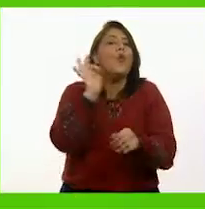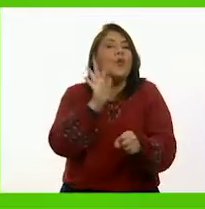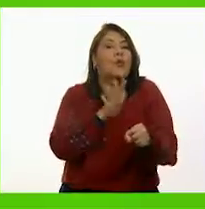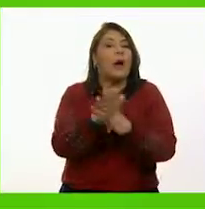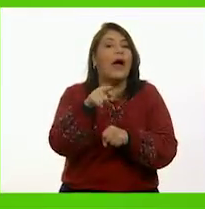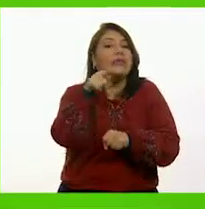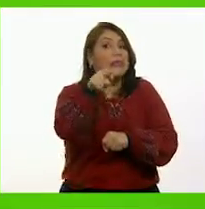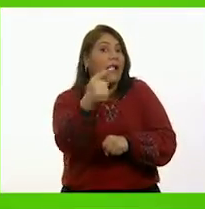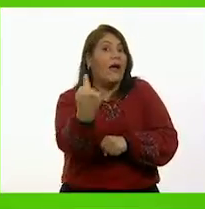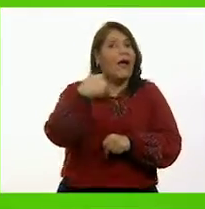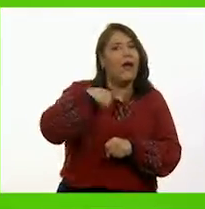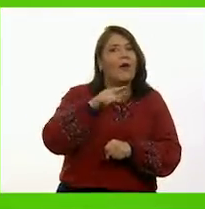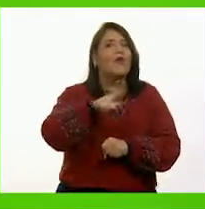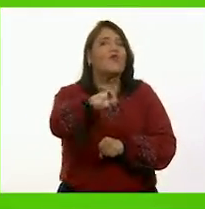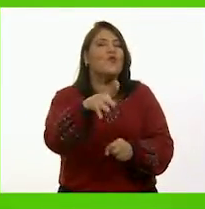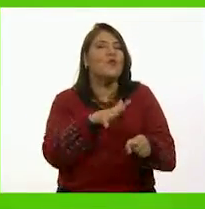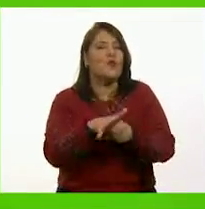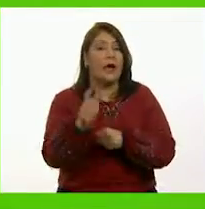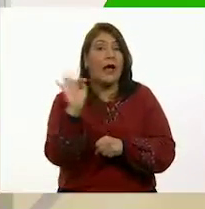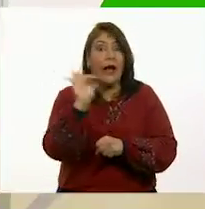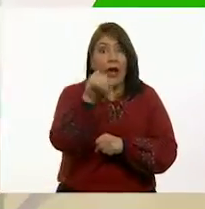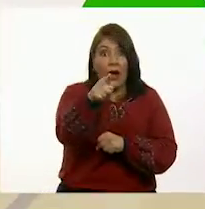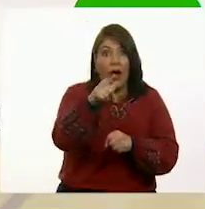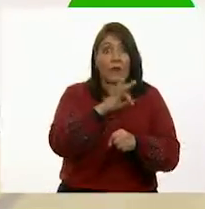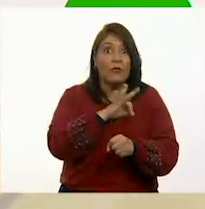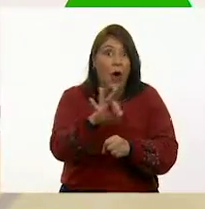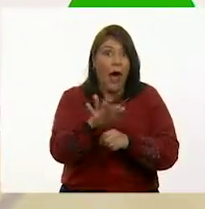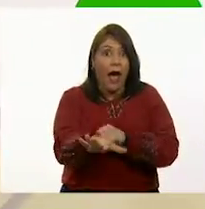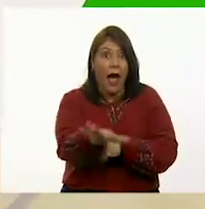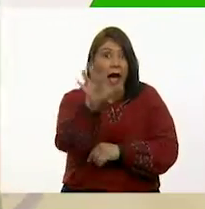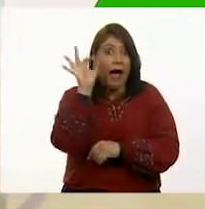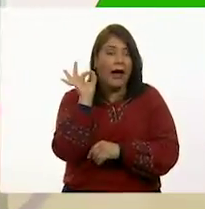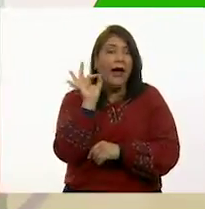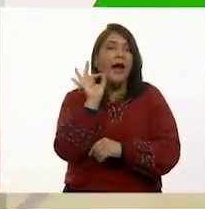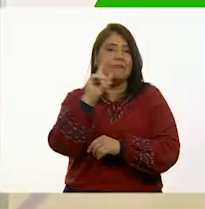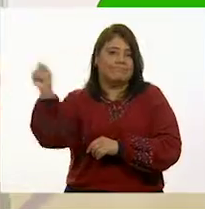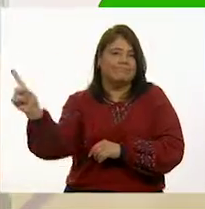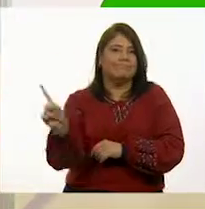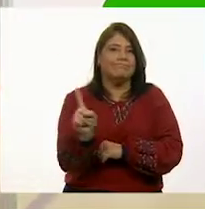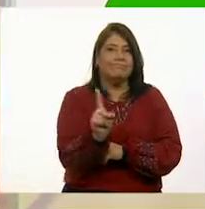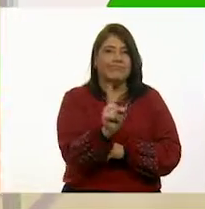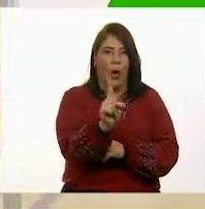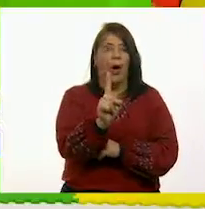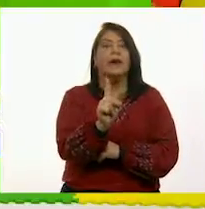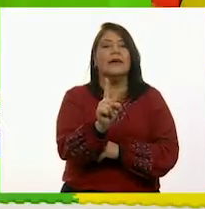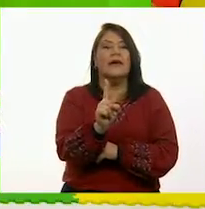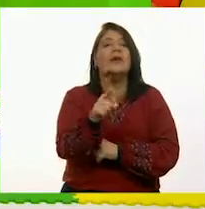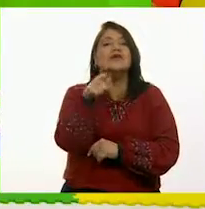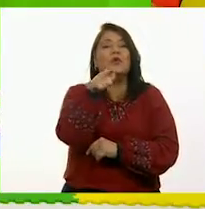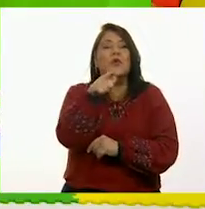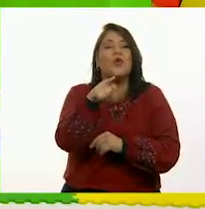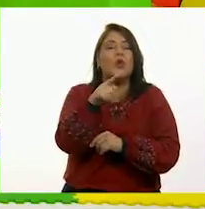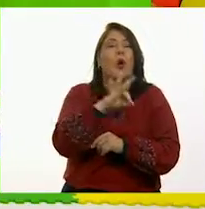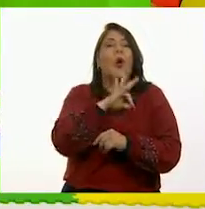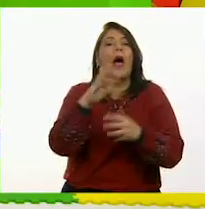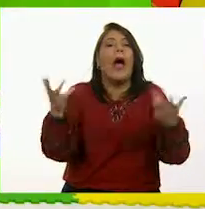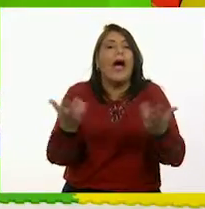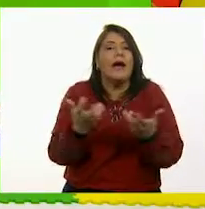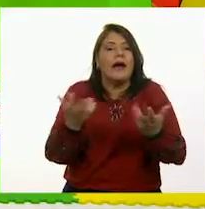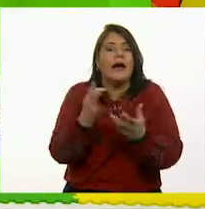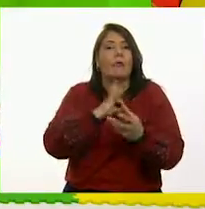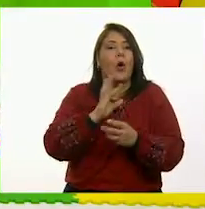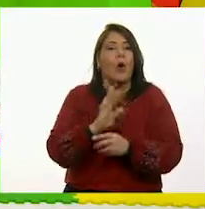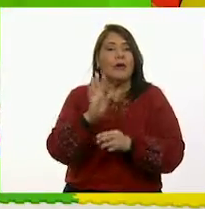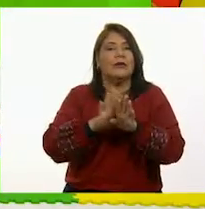Cúcara, mácara, títere fue. Si a ti te toca, al centro irás. Y como